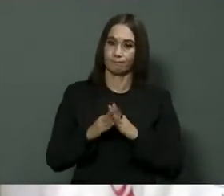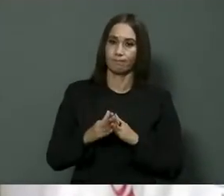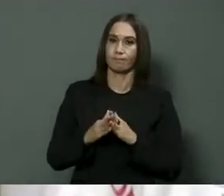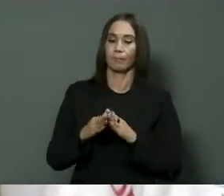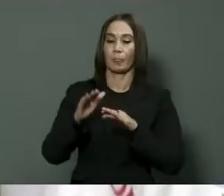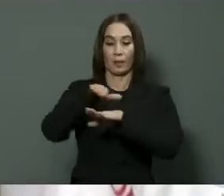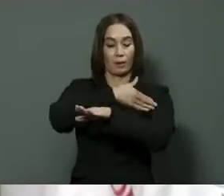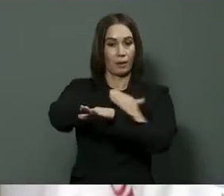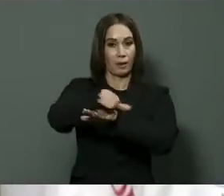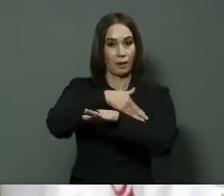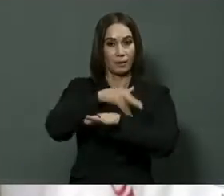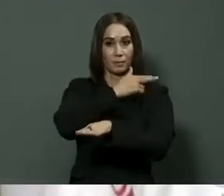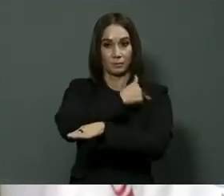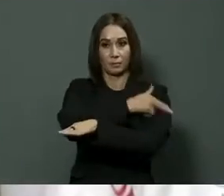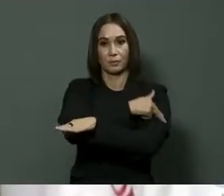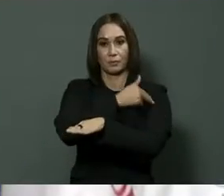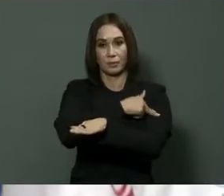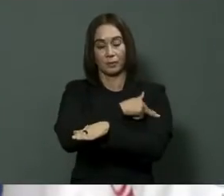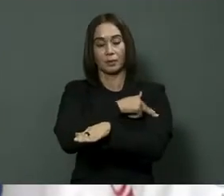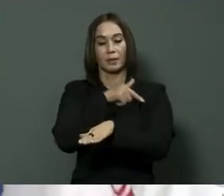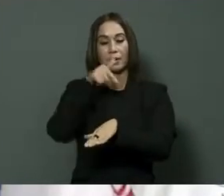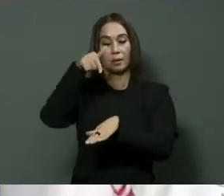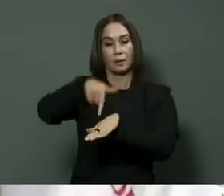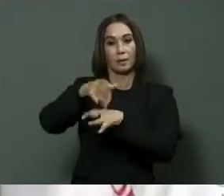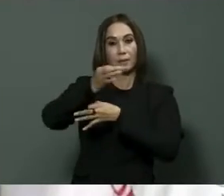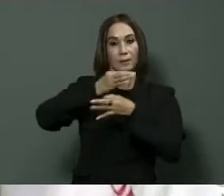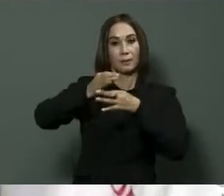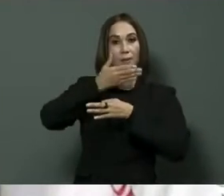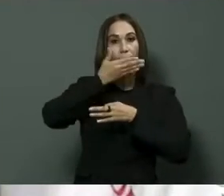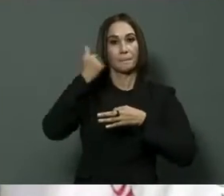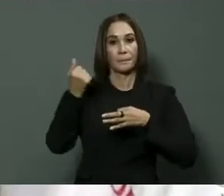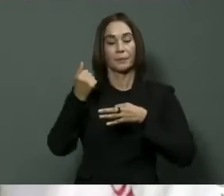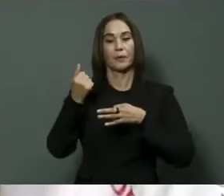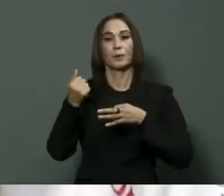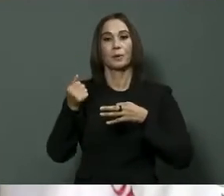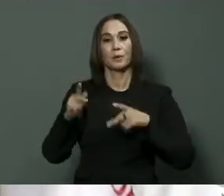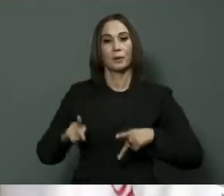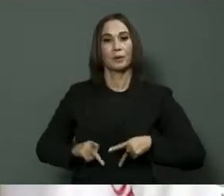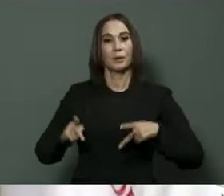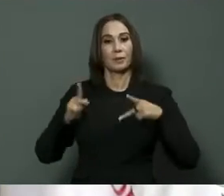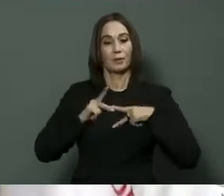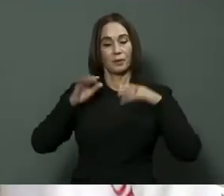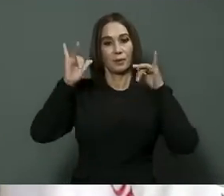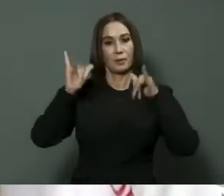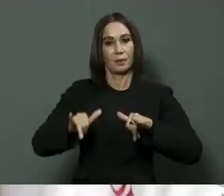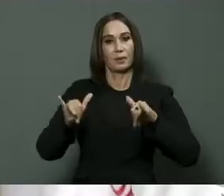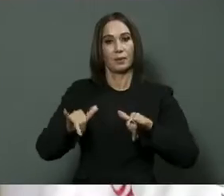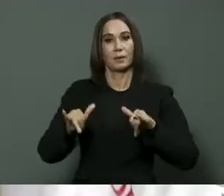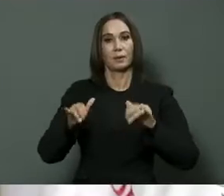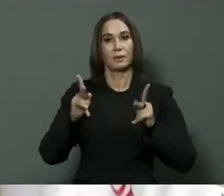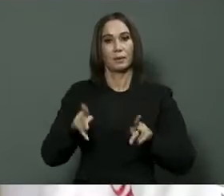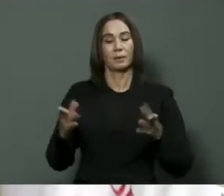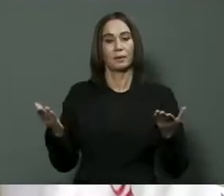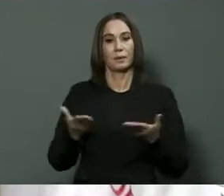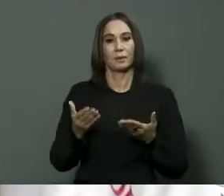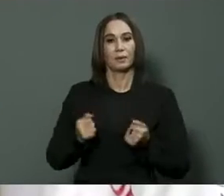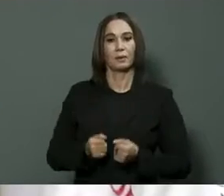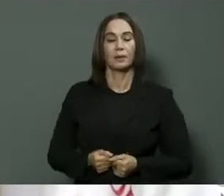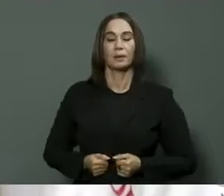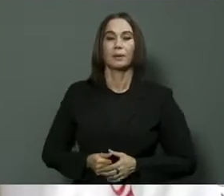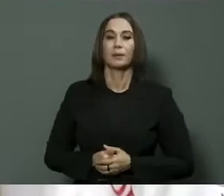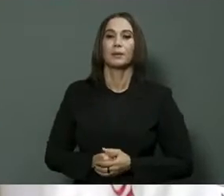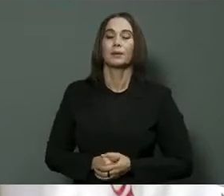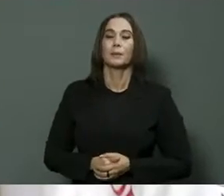de calles, de hospitales, que van a mejorar significativamente lo que es la calidad de vida de todos los que habitan